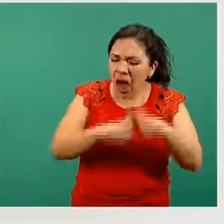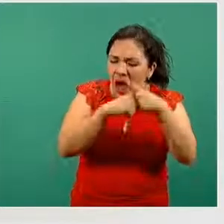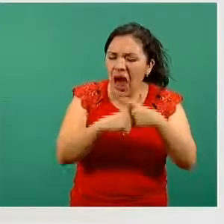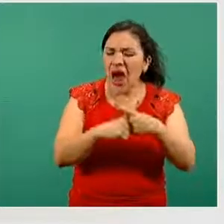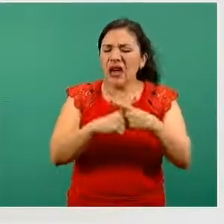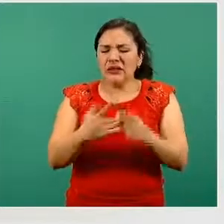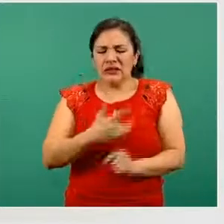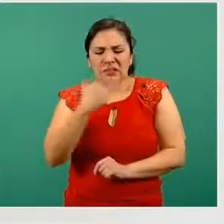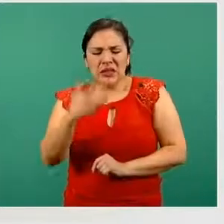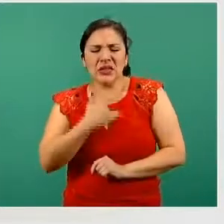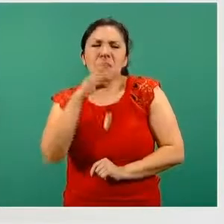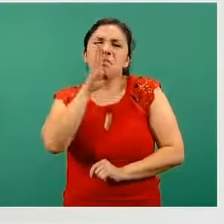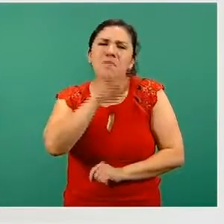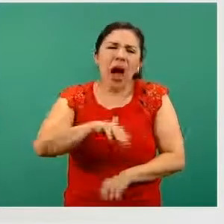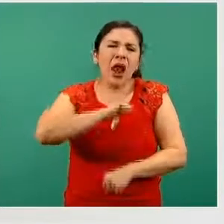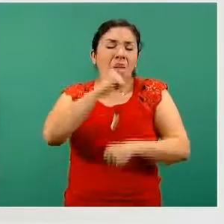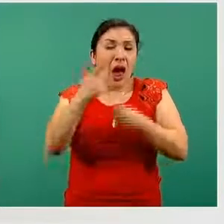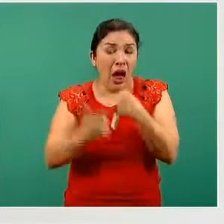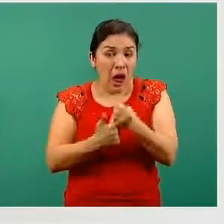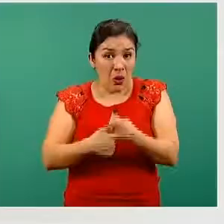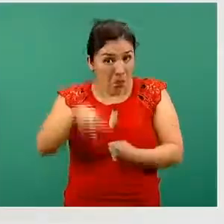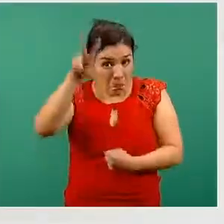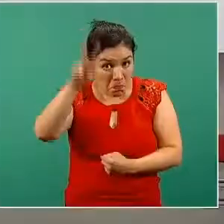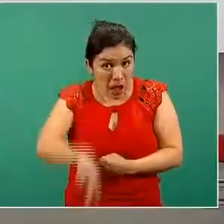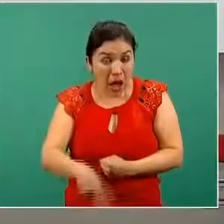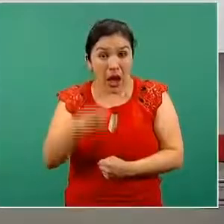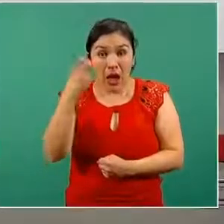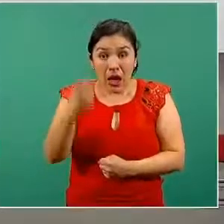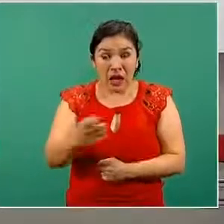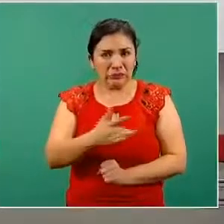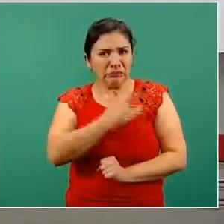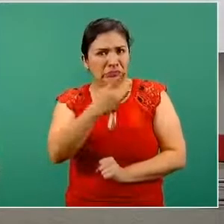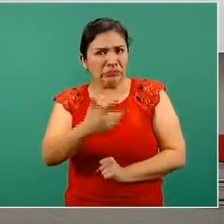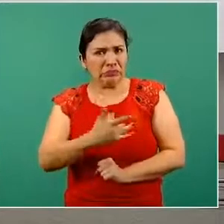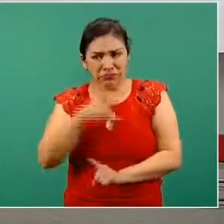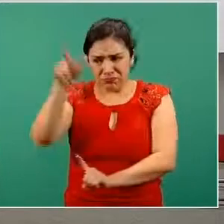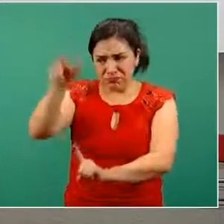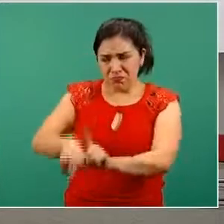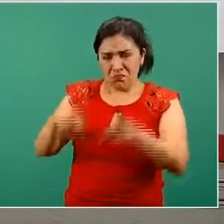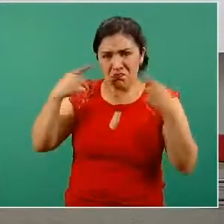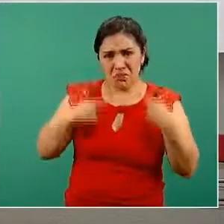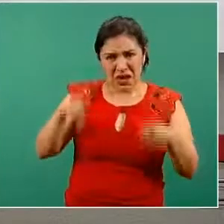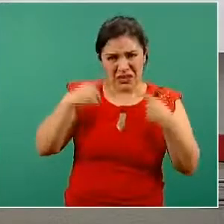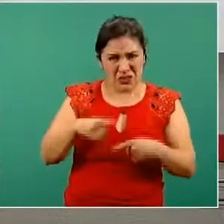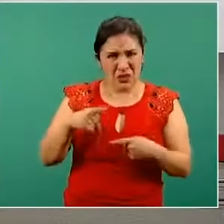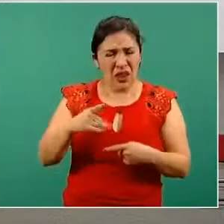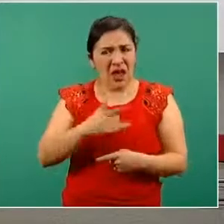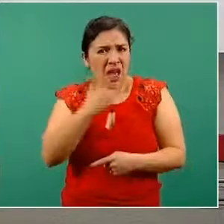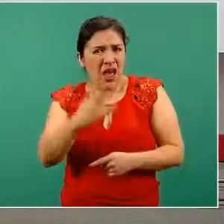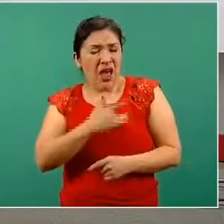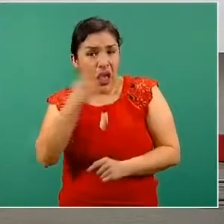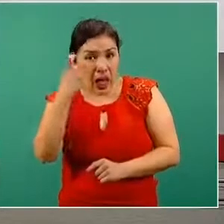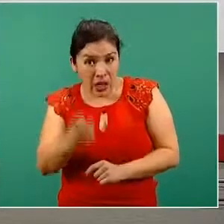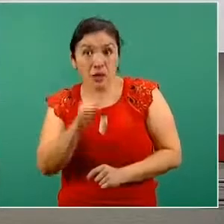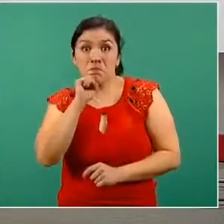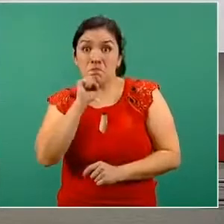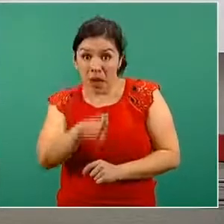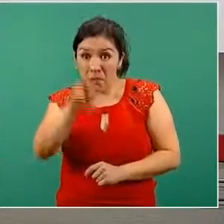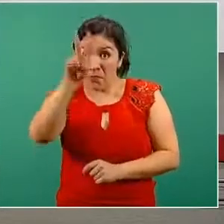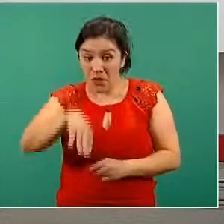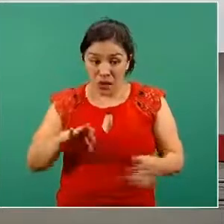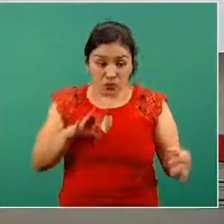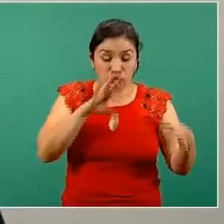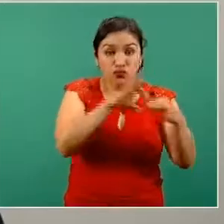manifestación, el signo o el síntoma clínico experimentado por la persona que recibió la vacuna, tenga